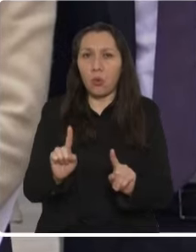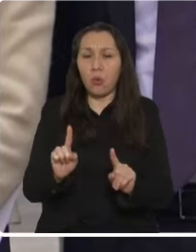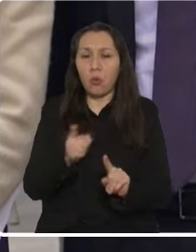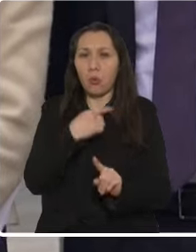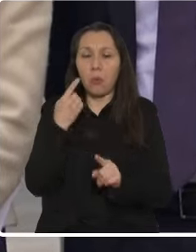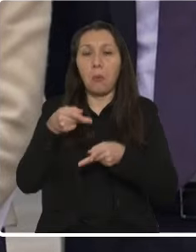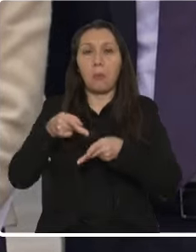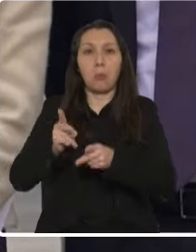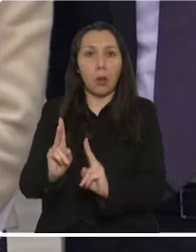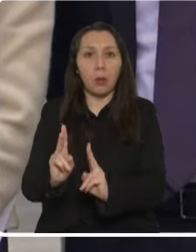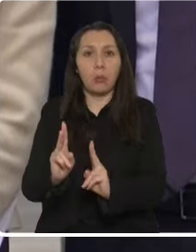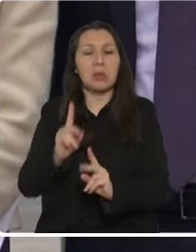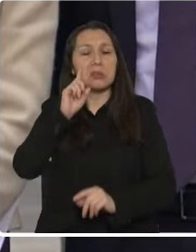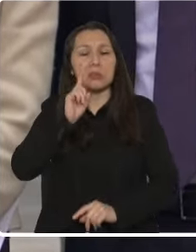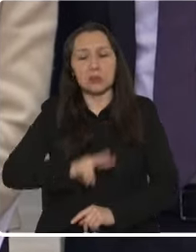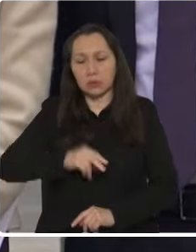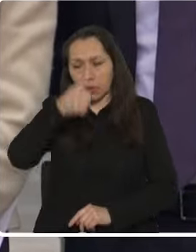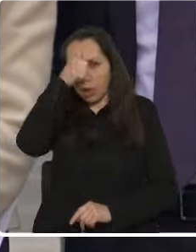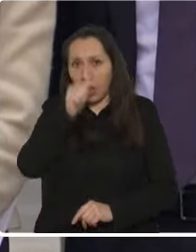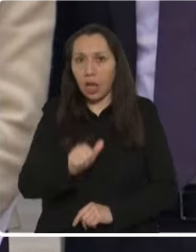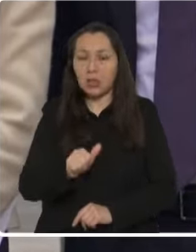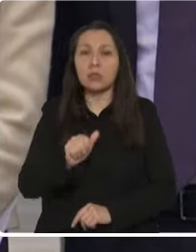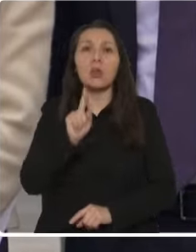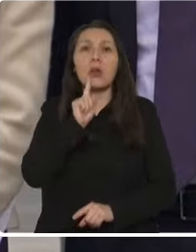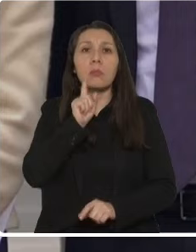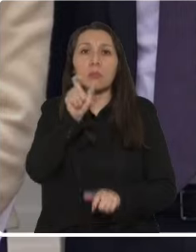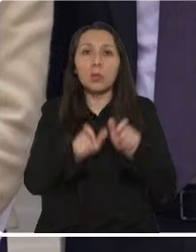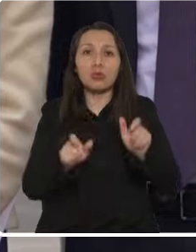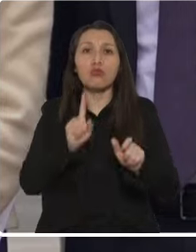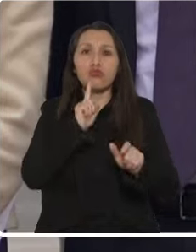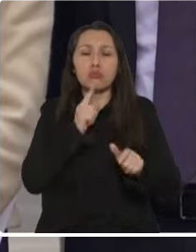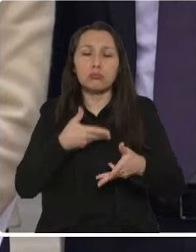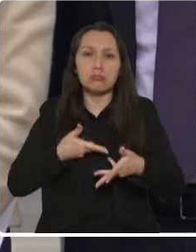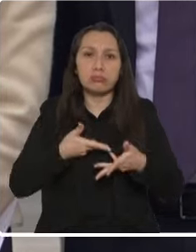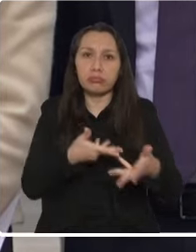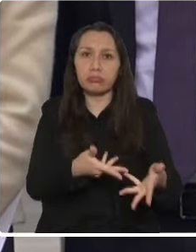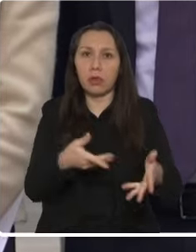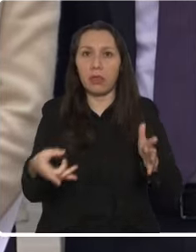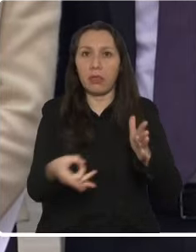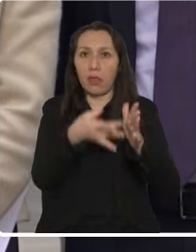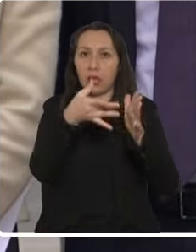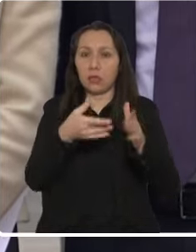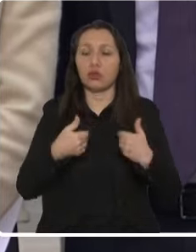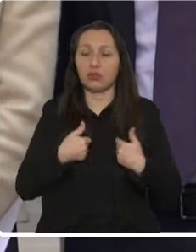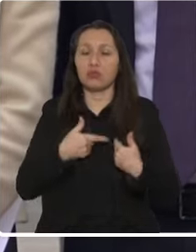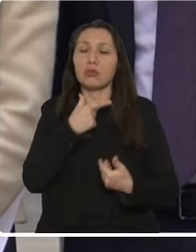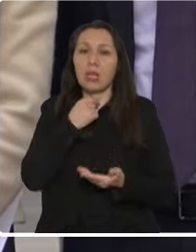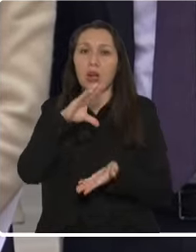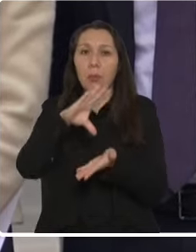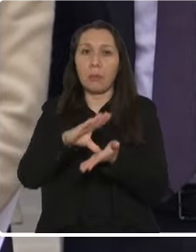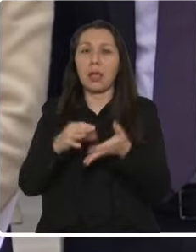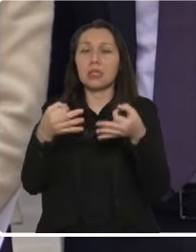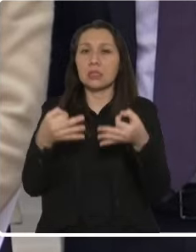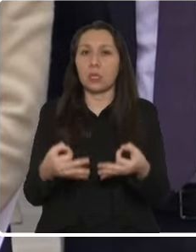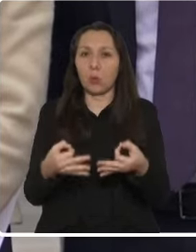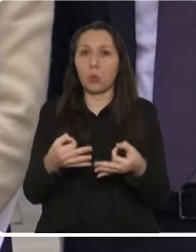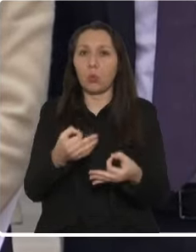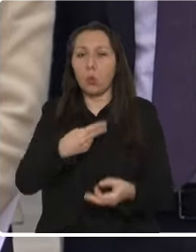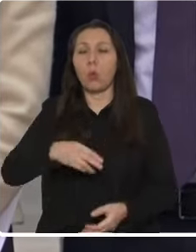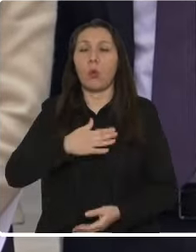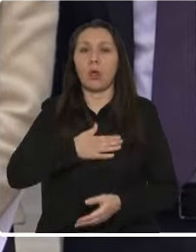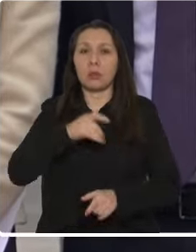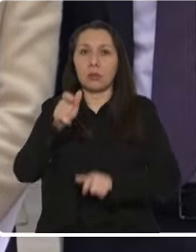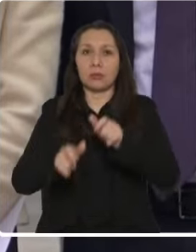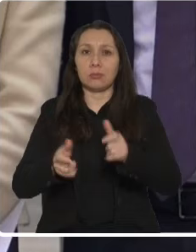vamos a permitir impunidad para quienes cometen delitos. Quiero un país seguro para nuestra